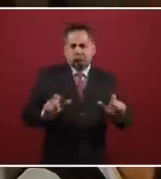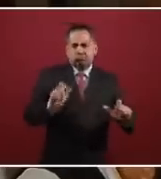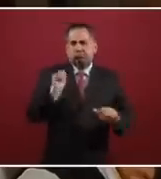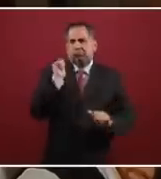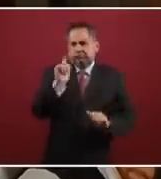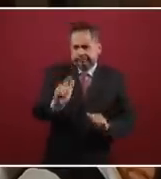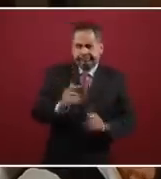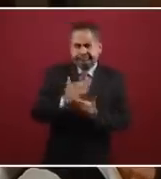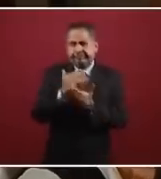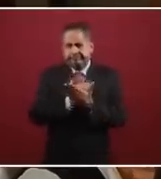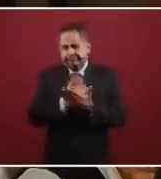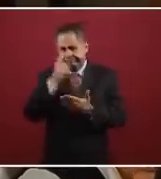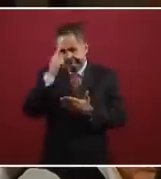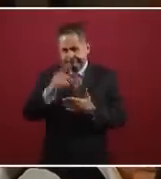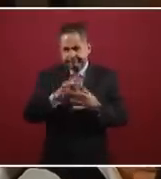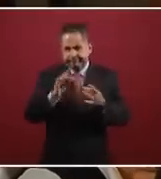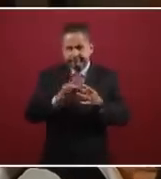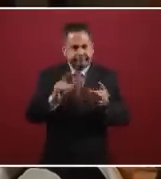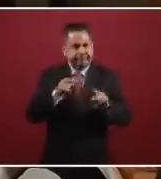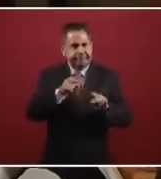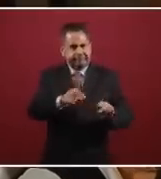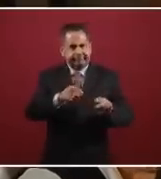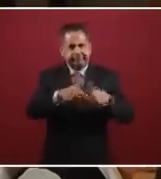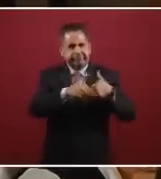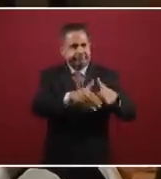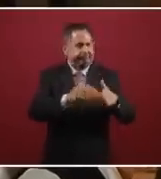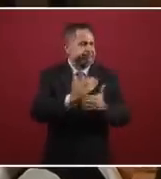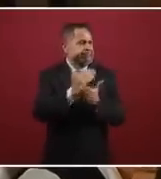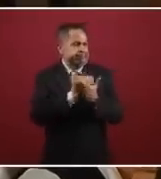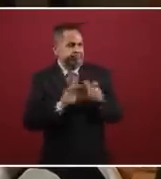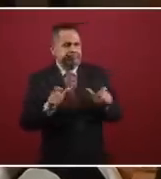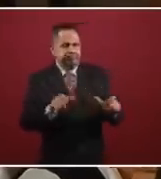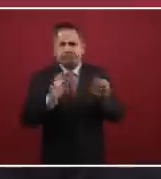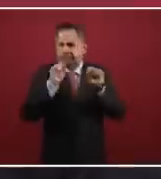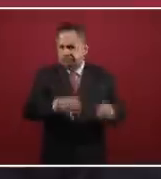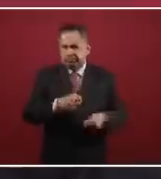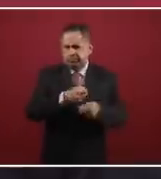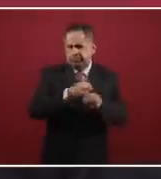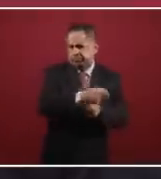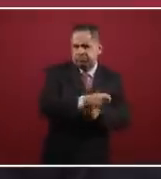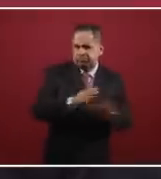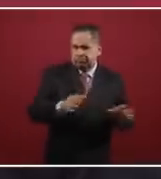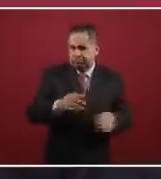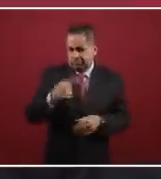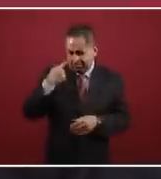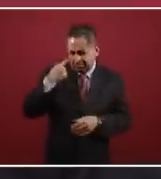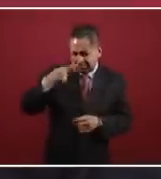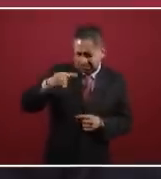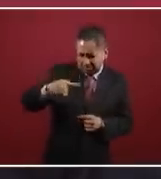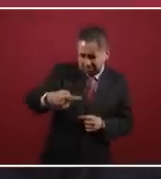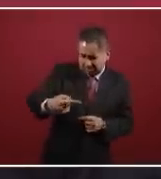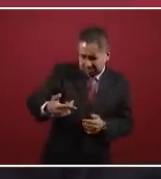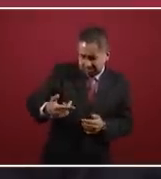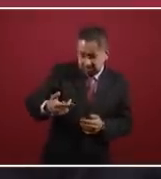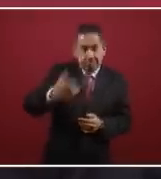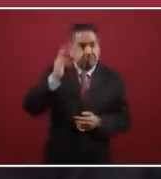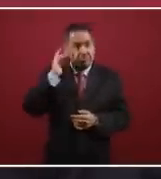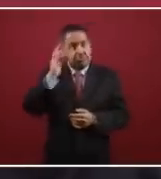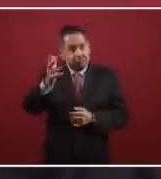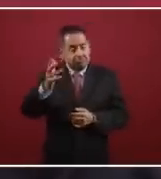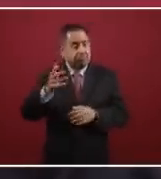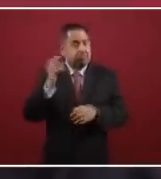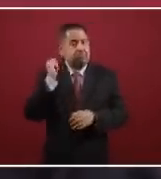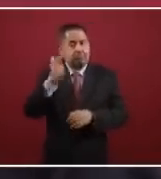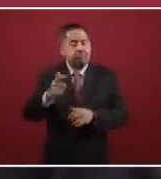la labor de contener este tipo de manifestaciones sin reprimir? Es decir, ¿es lo que vamos a ver y en algún futuro podríamos ver